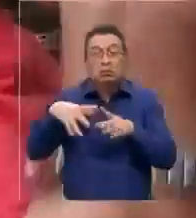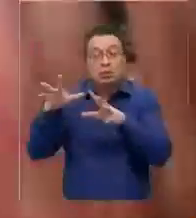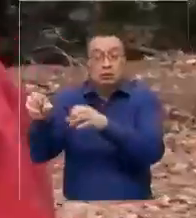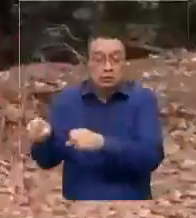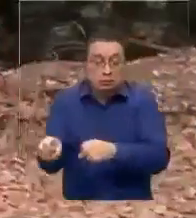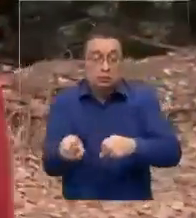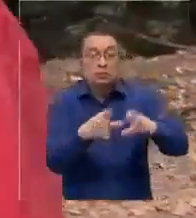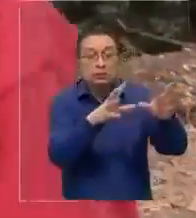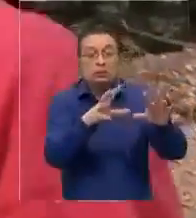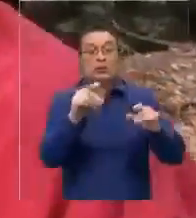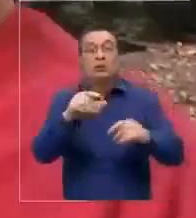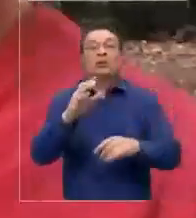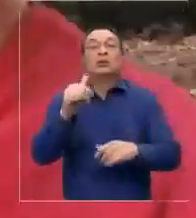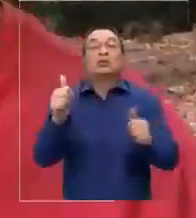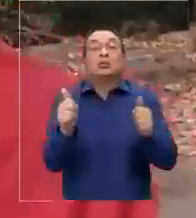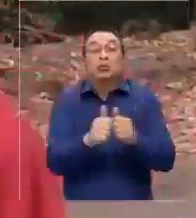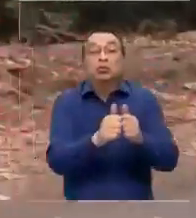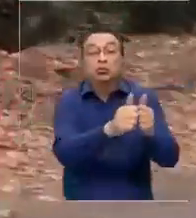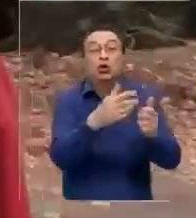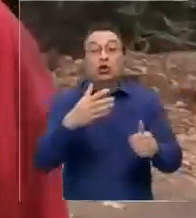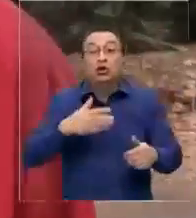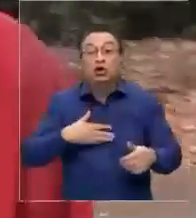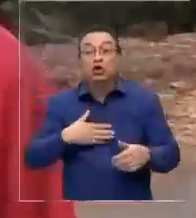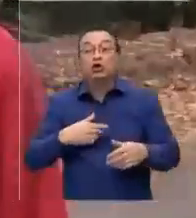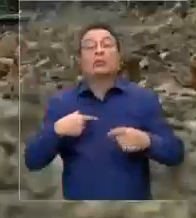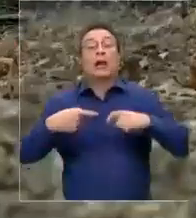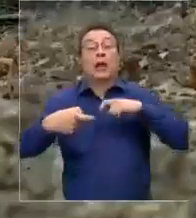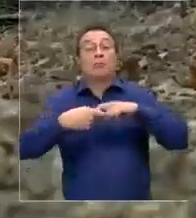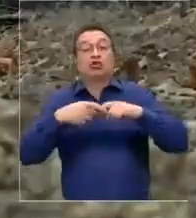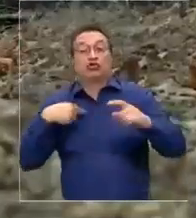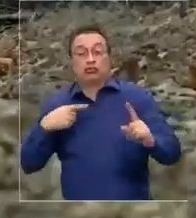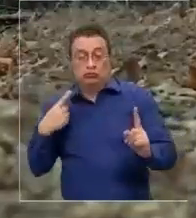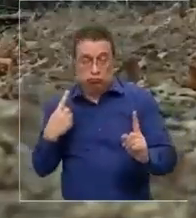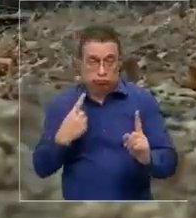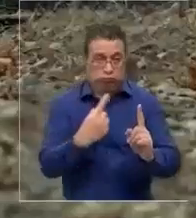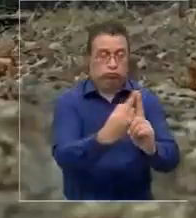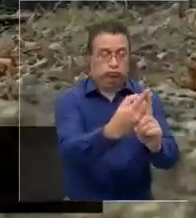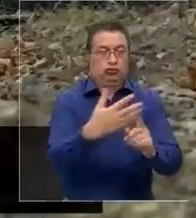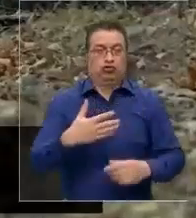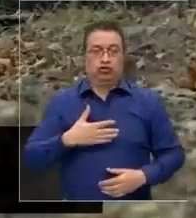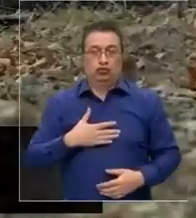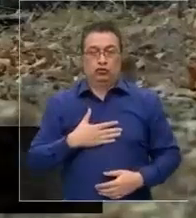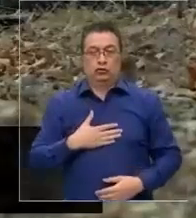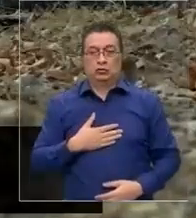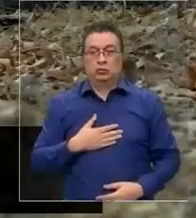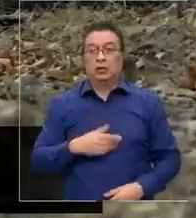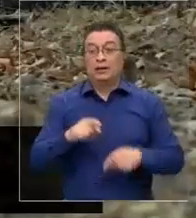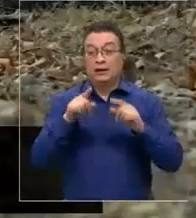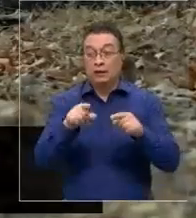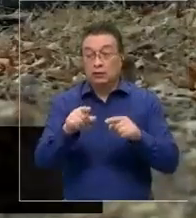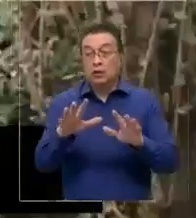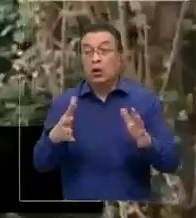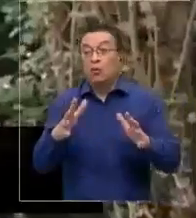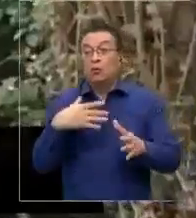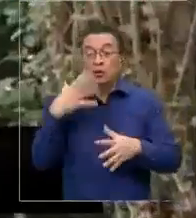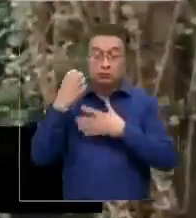llevaron, se fue Camilo y yo salí a encontrar a mi marido. ¿Se hubiera suicidado solo